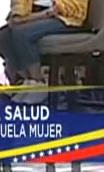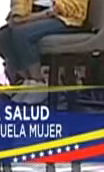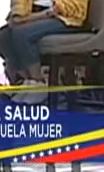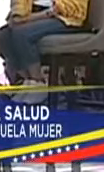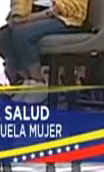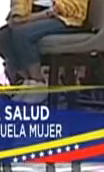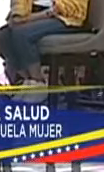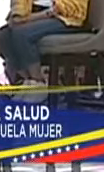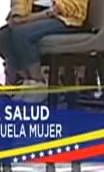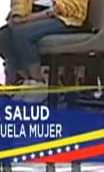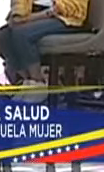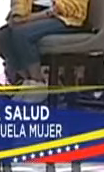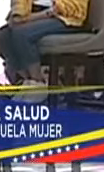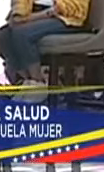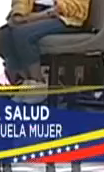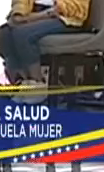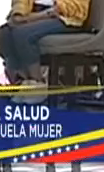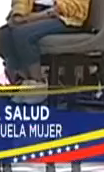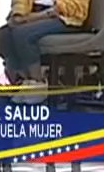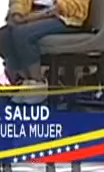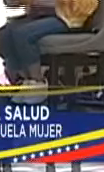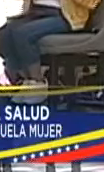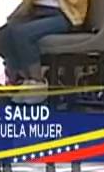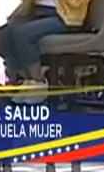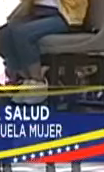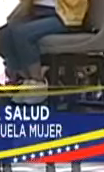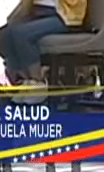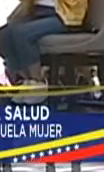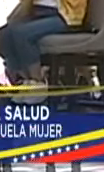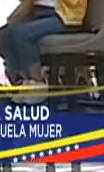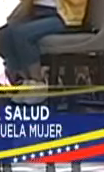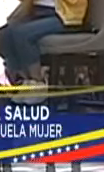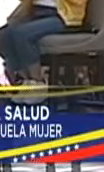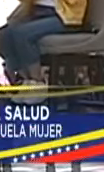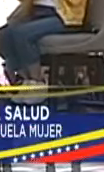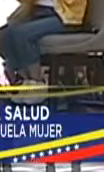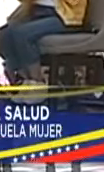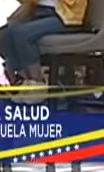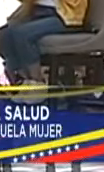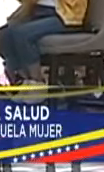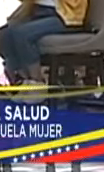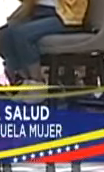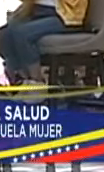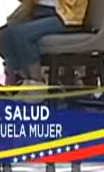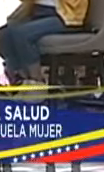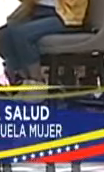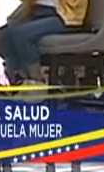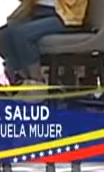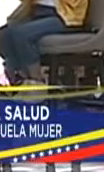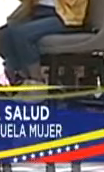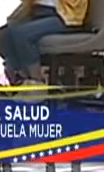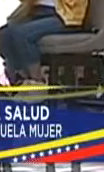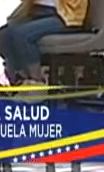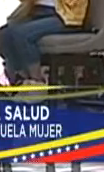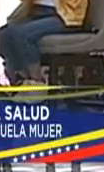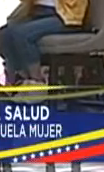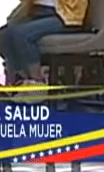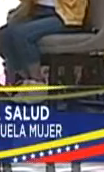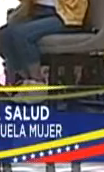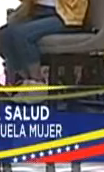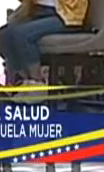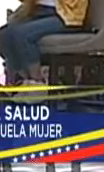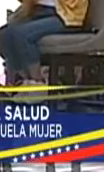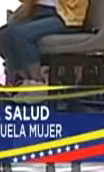Maduro tenemos más poder. Y con la revolución bolivariana, las mujeres por primera vez